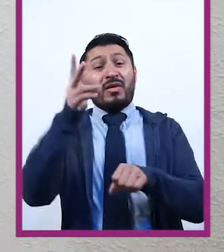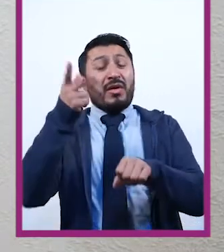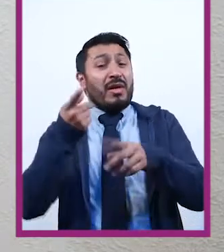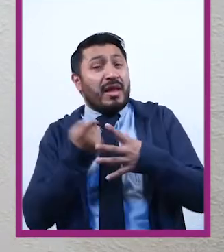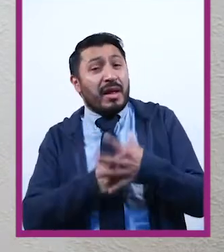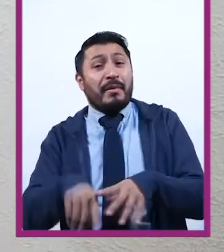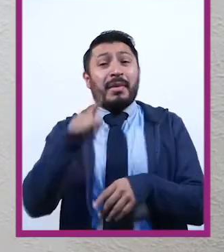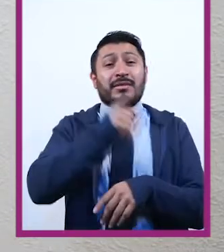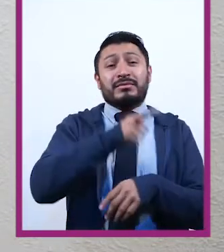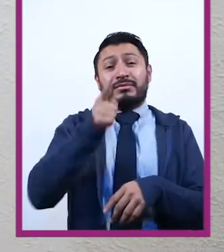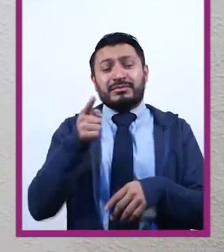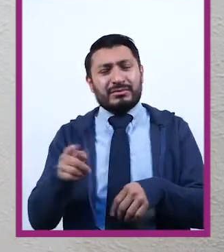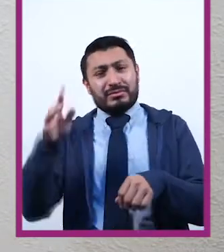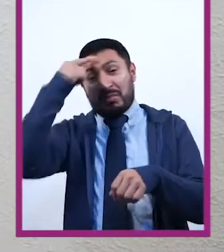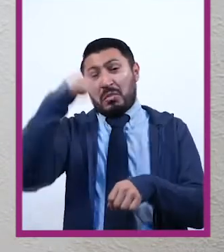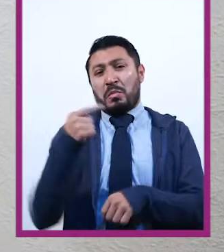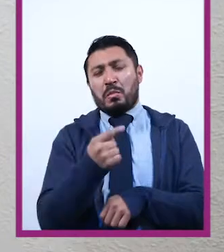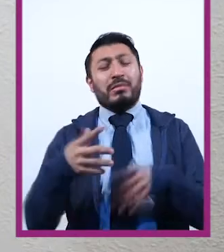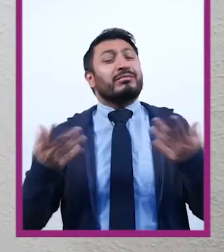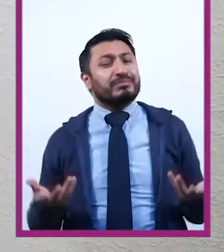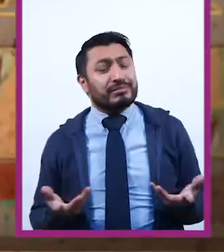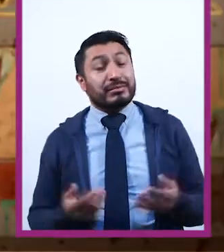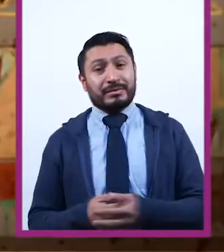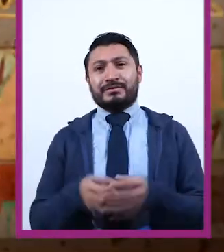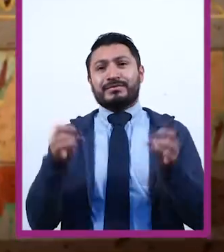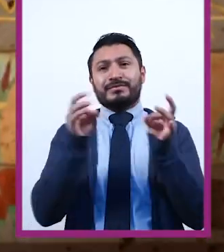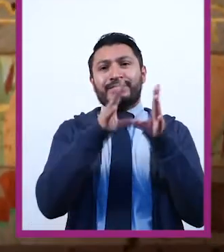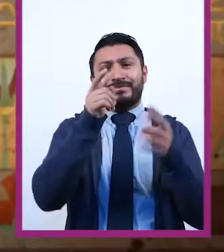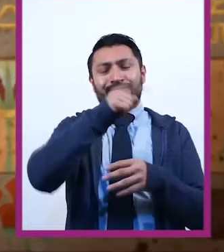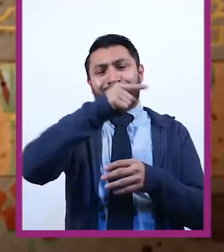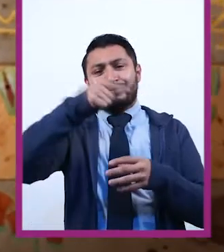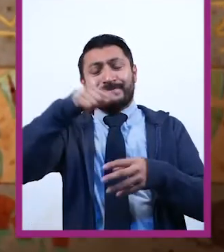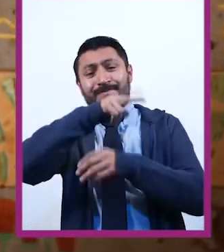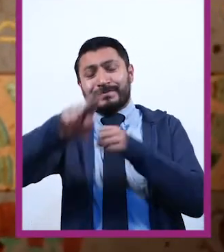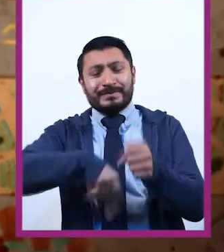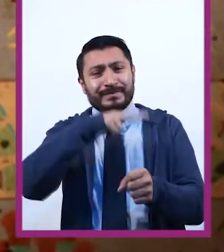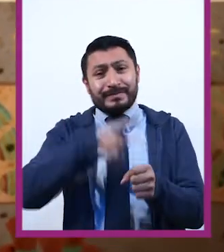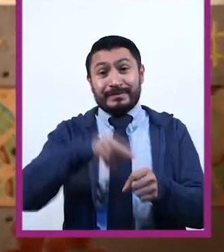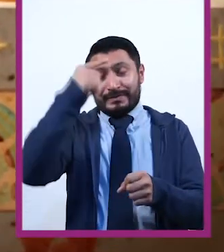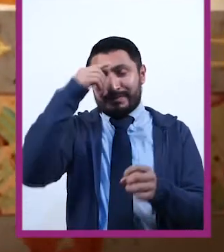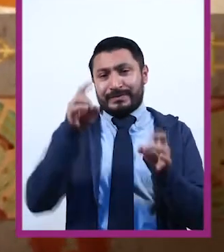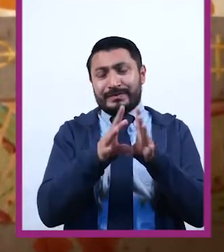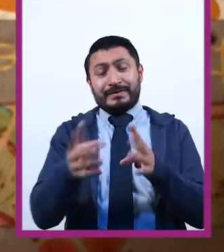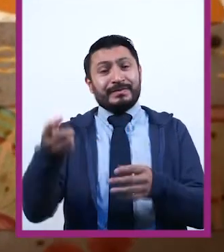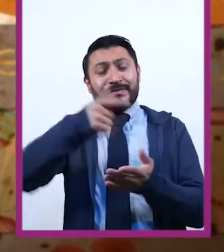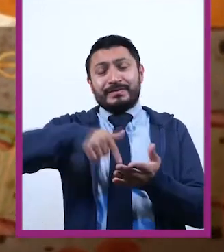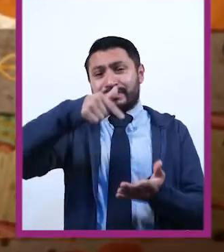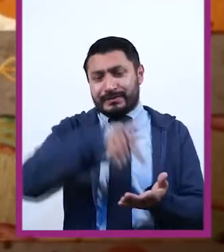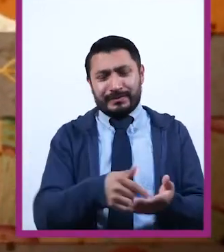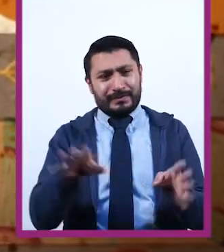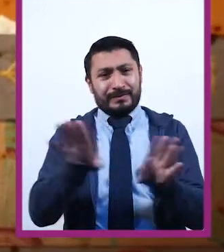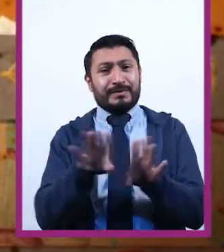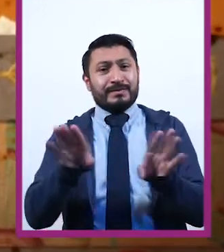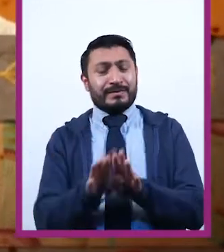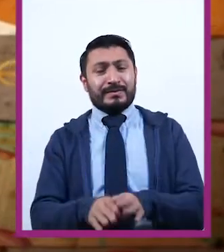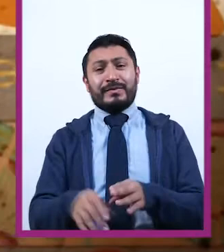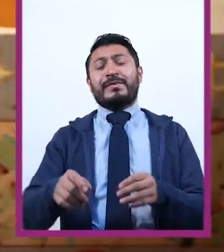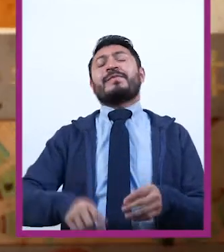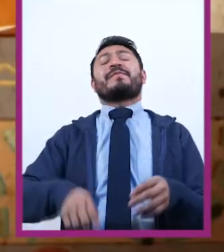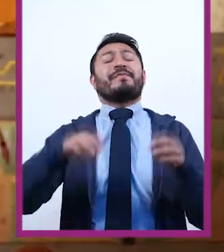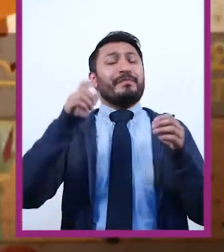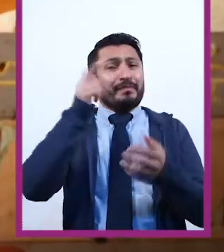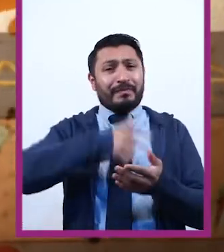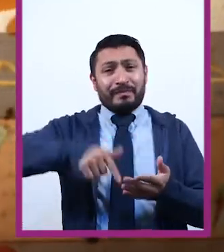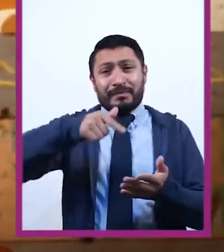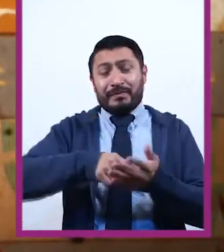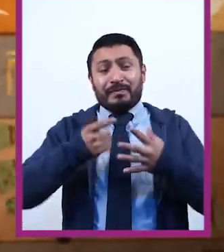¿qué fue lo que empezaron a contar y para qué? Los acontecimientos naturales que suceden en determinado lugar han llegado a